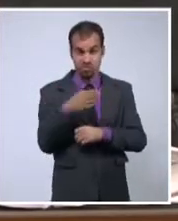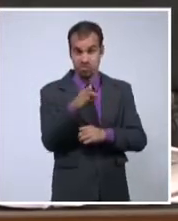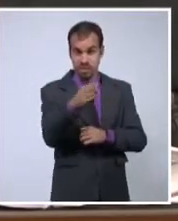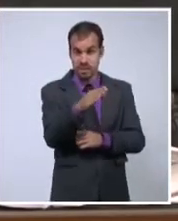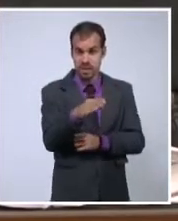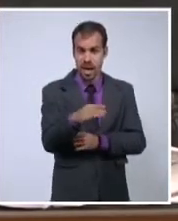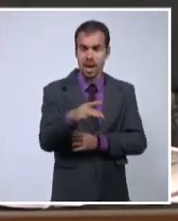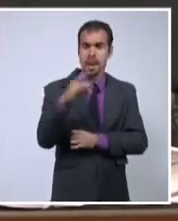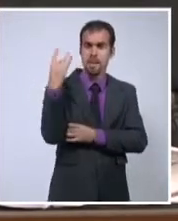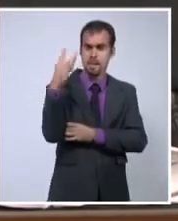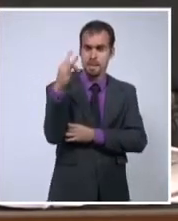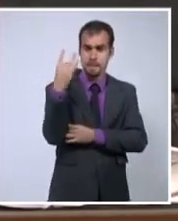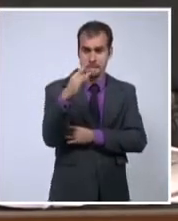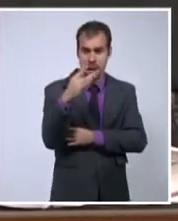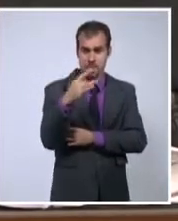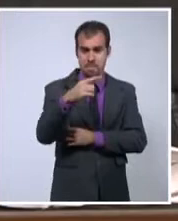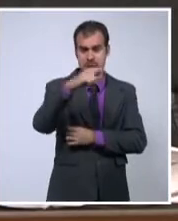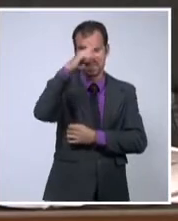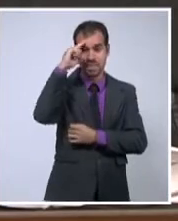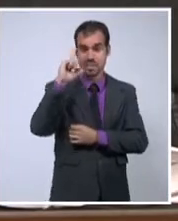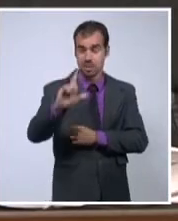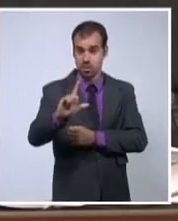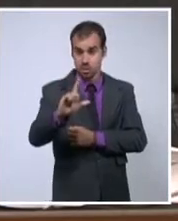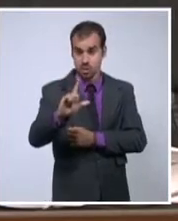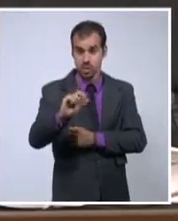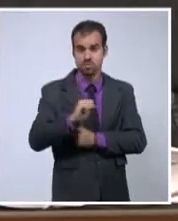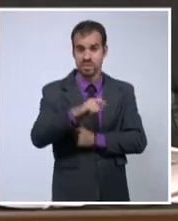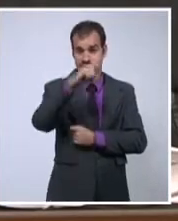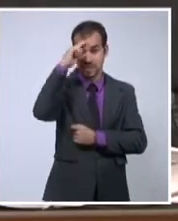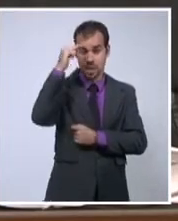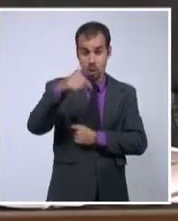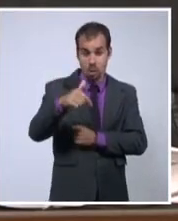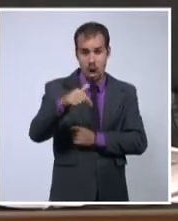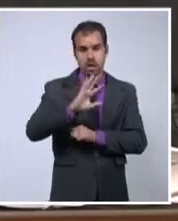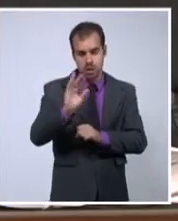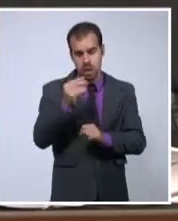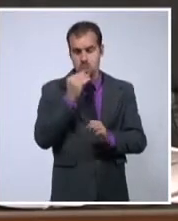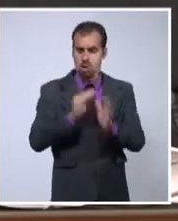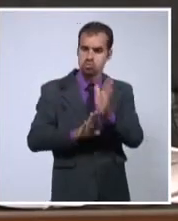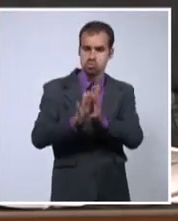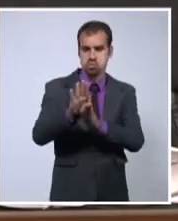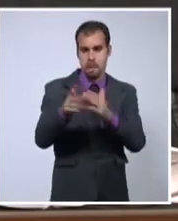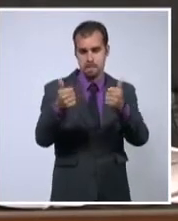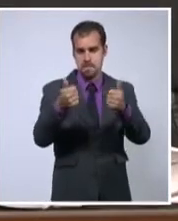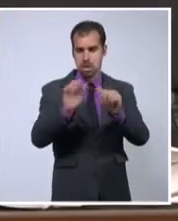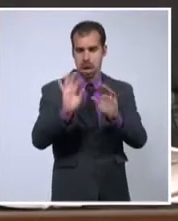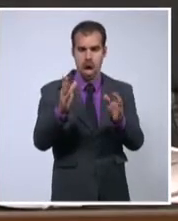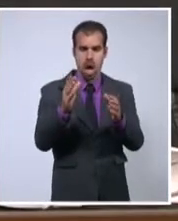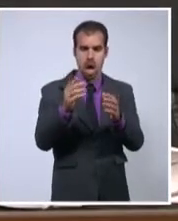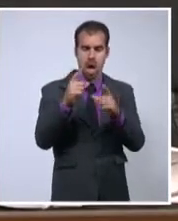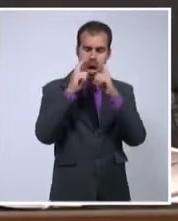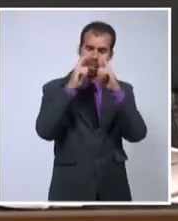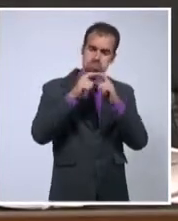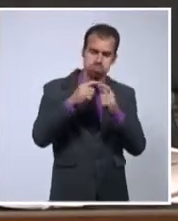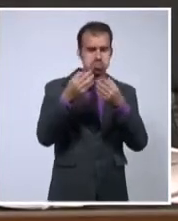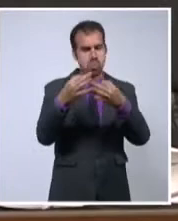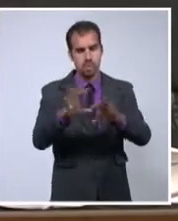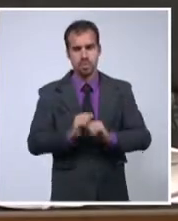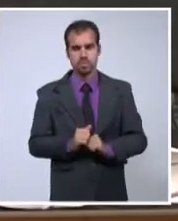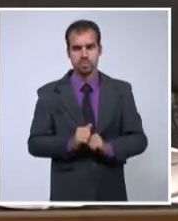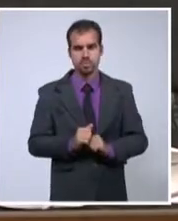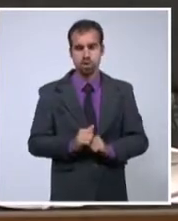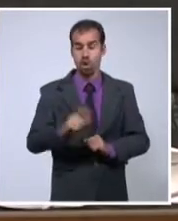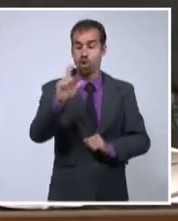y San Juan a la etapa de nueva normalidad, manteniendo Consolación del Sur en fase 3,